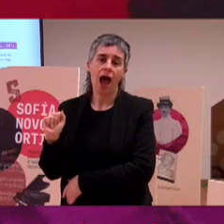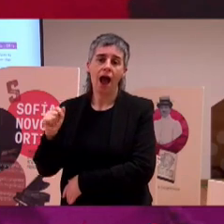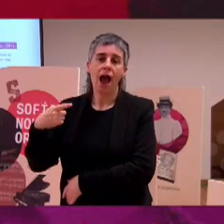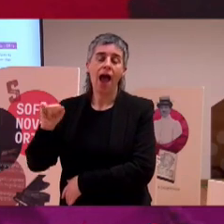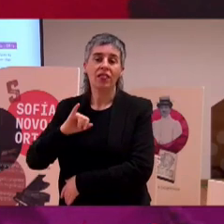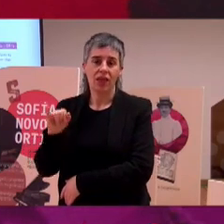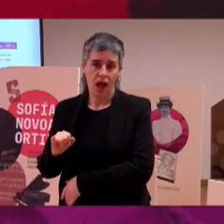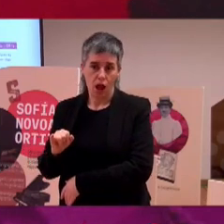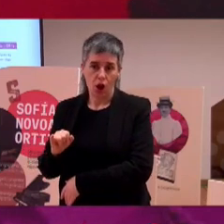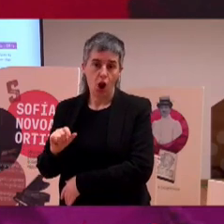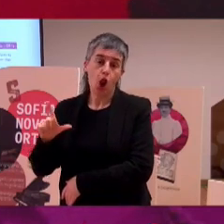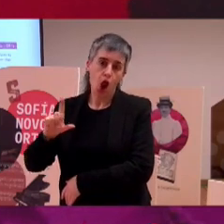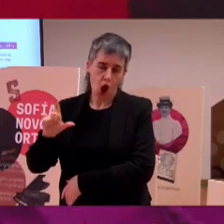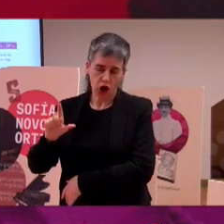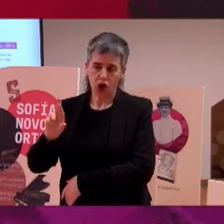Laura García Lorca,